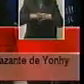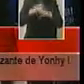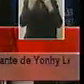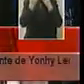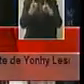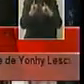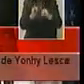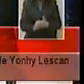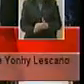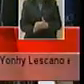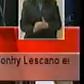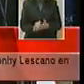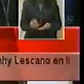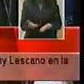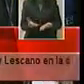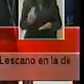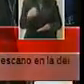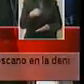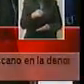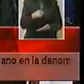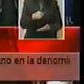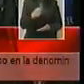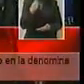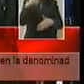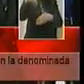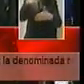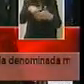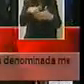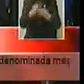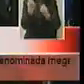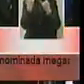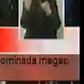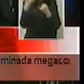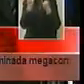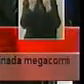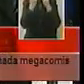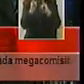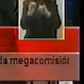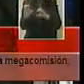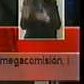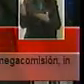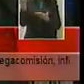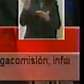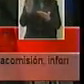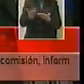informe. Indudablemente nosotros hemos votado por el informe que se nos hizo